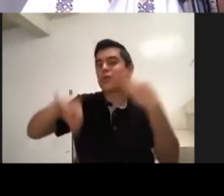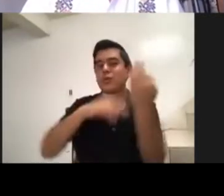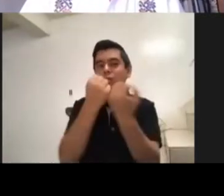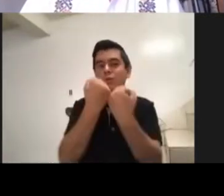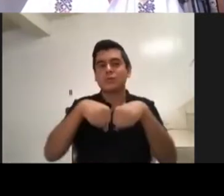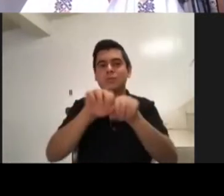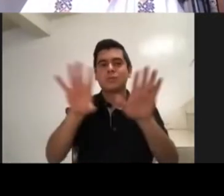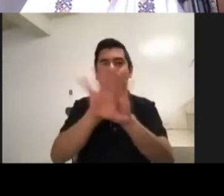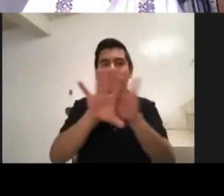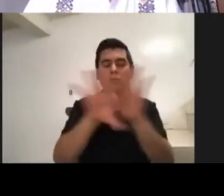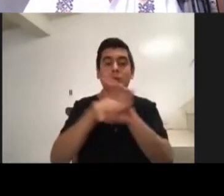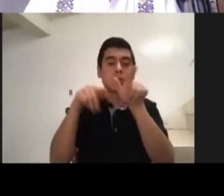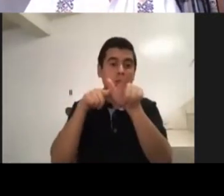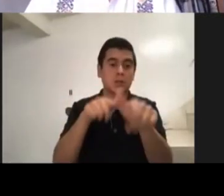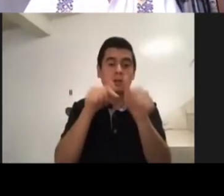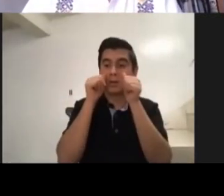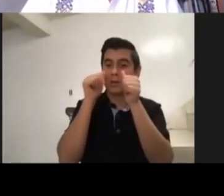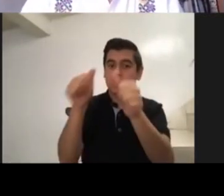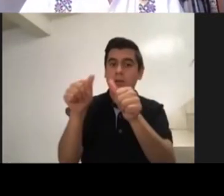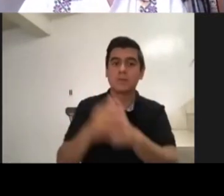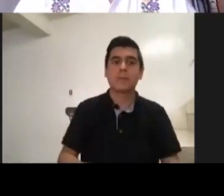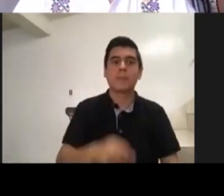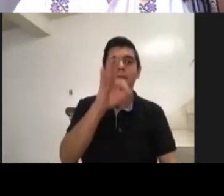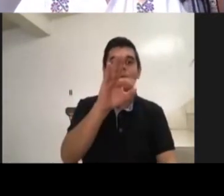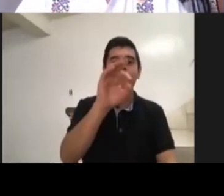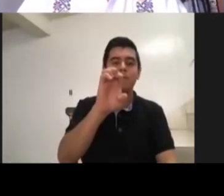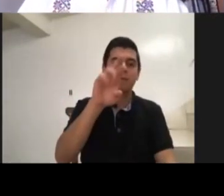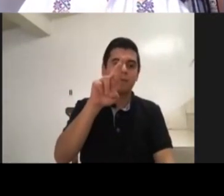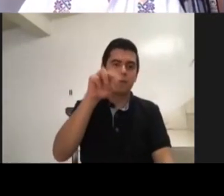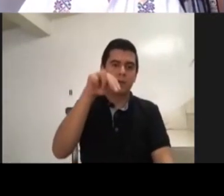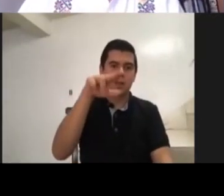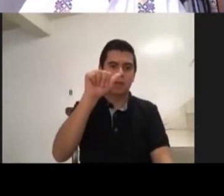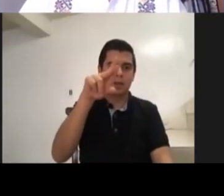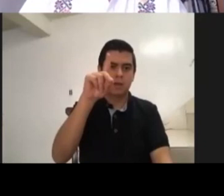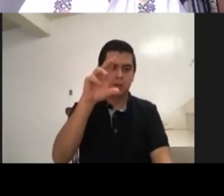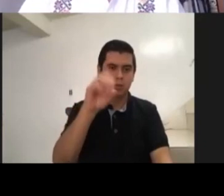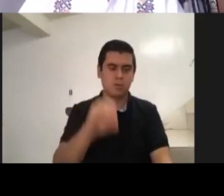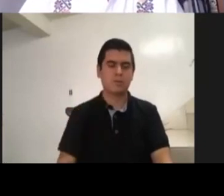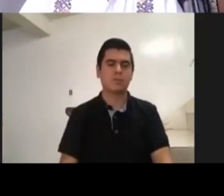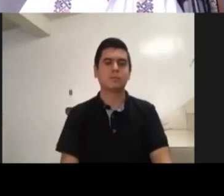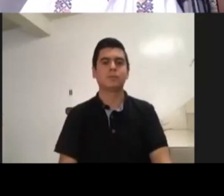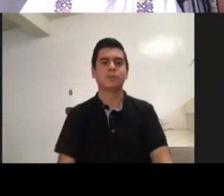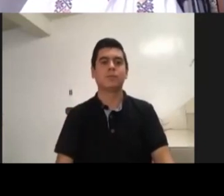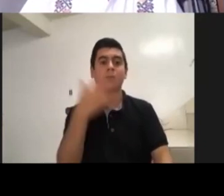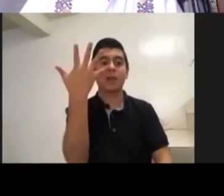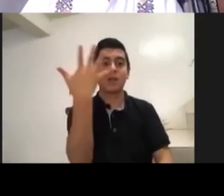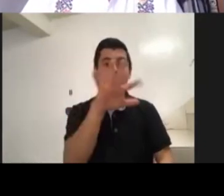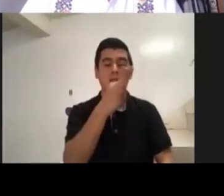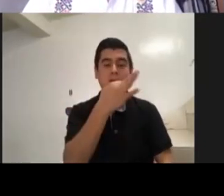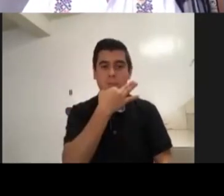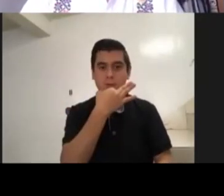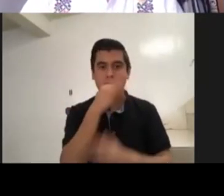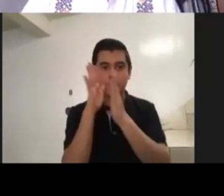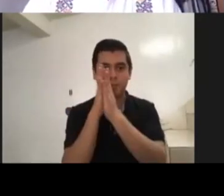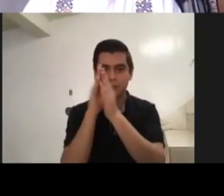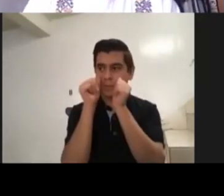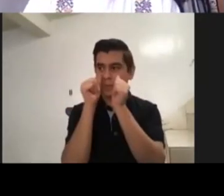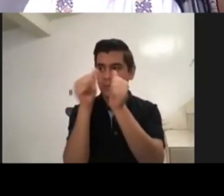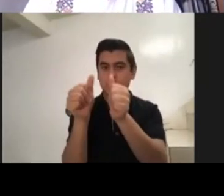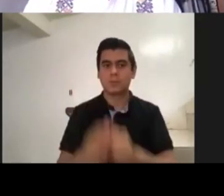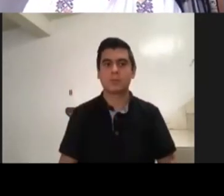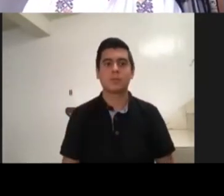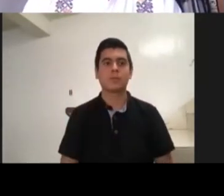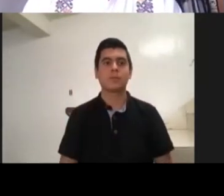escuchando a Fernando Salmerón. Fernando, por favor, tienes la voz por 10 minutos. Muchas